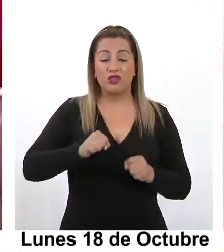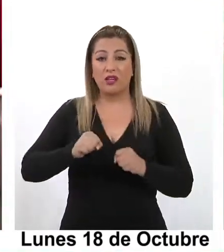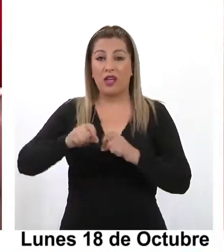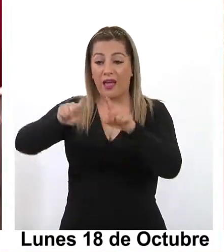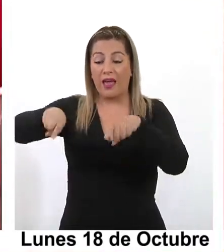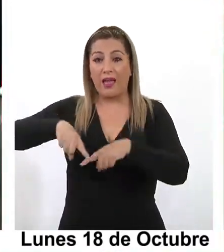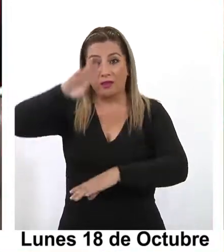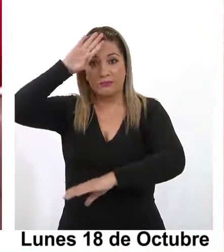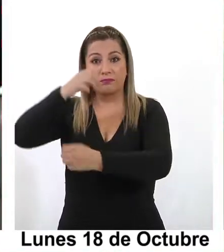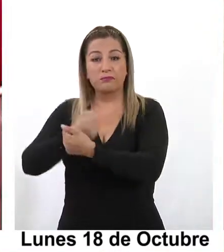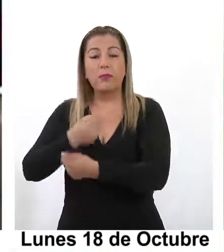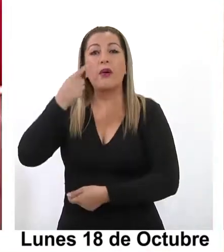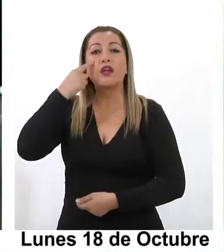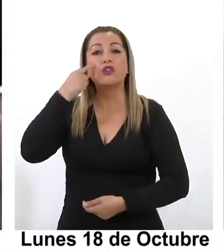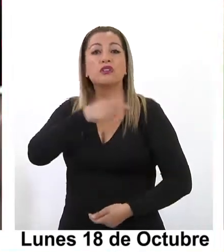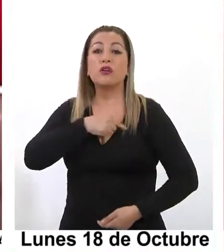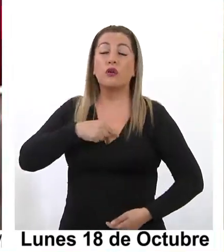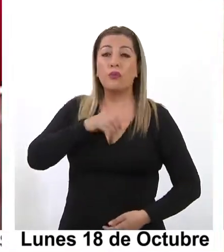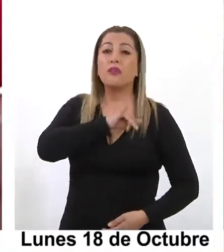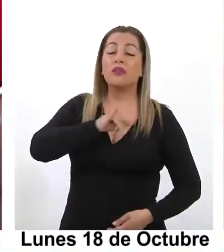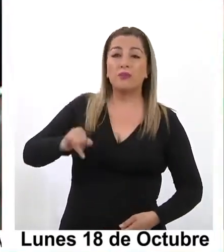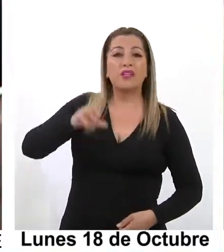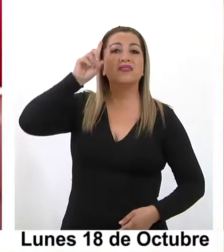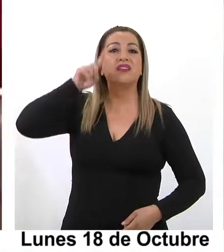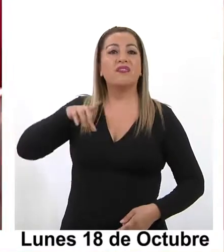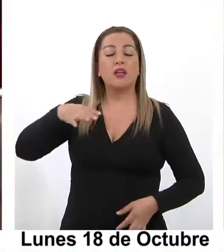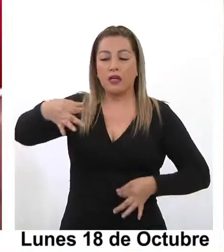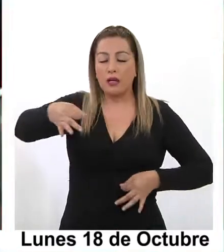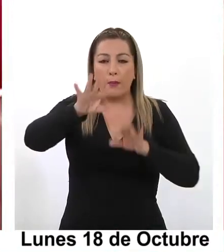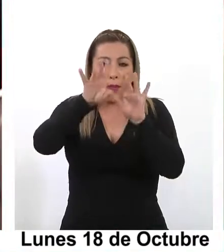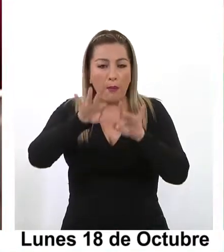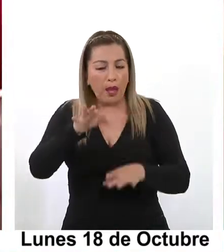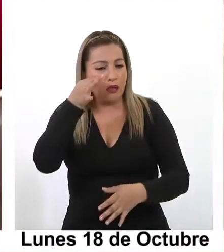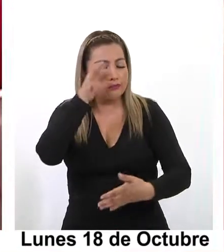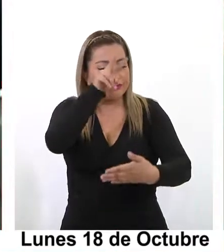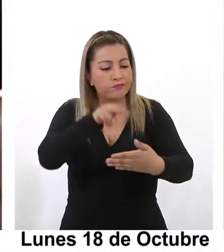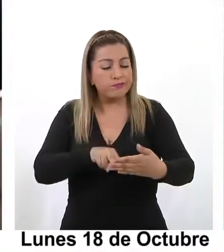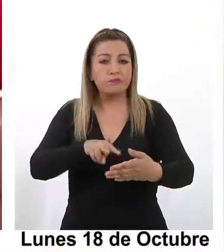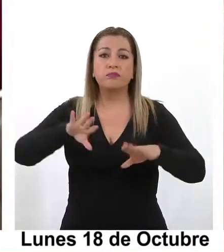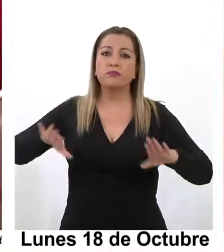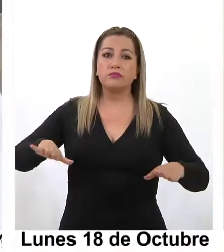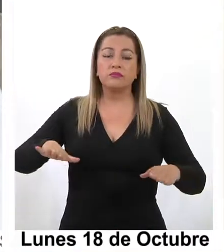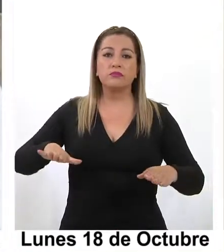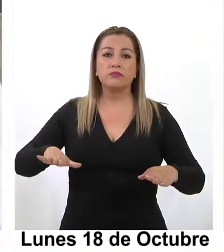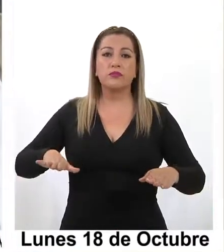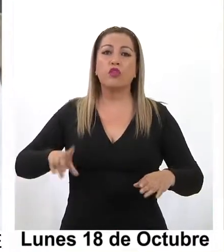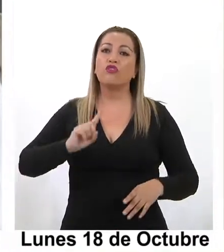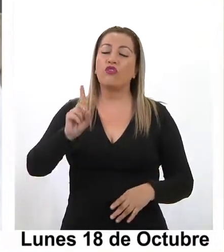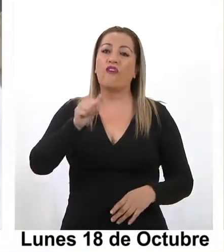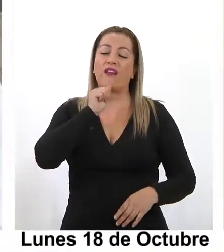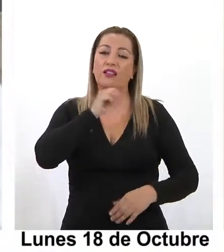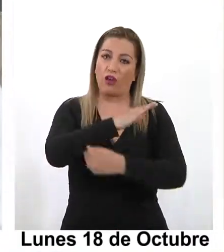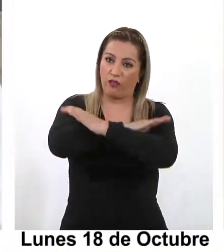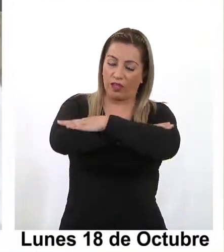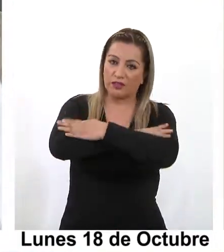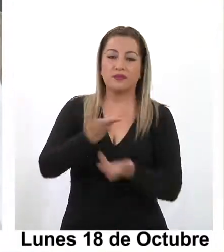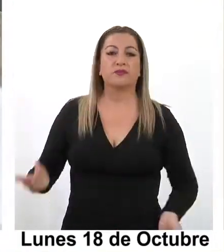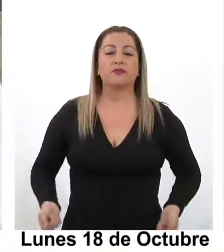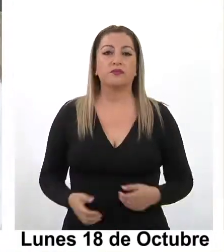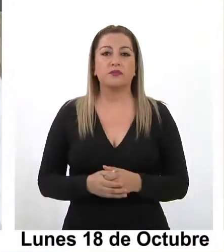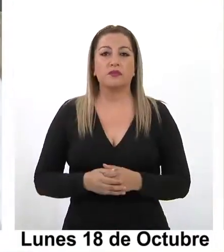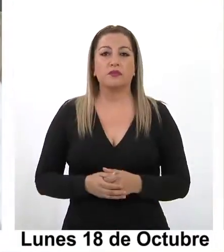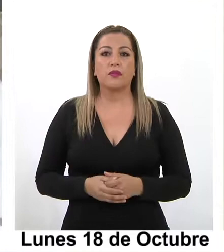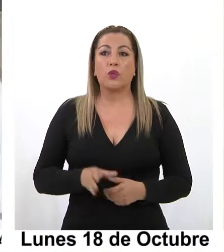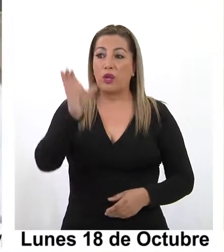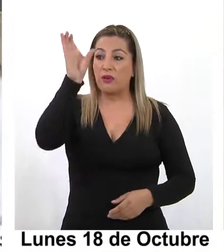verificar su identidad, posterior verificar la medida cautelar y siendo detenido por el delito de desacato. Se encontraba en la vía